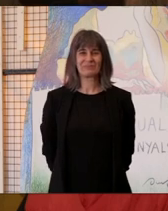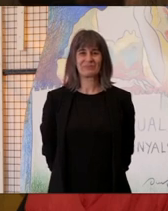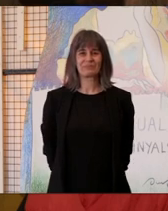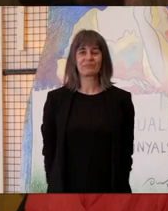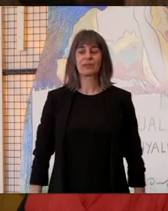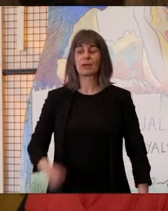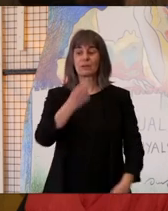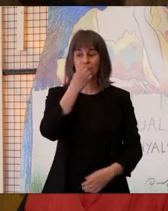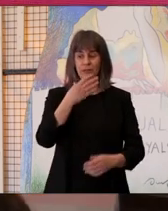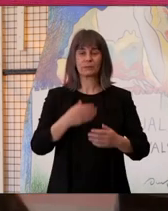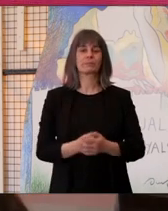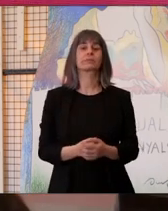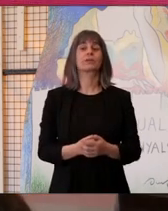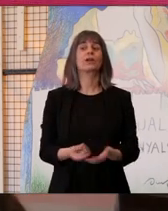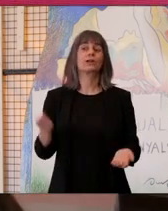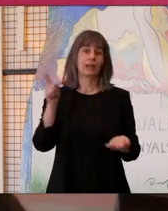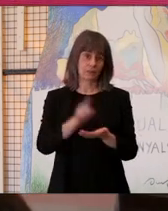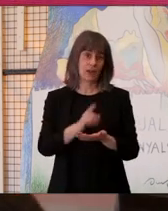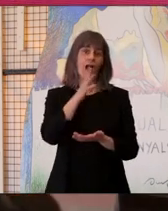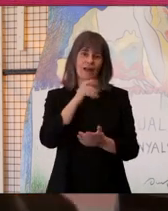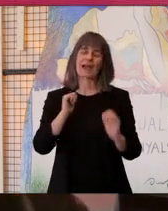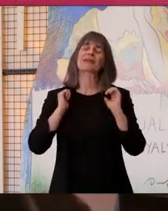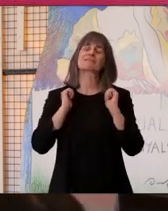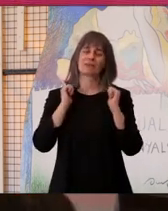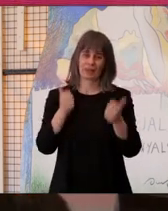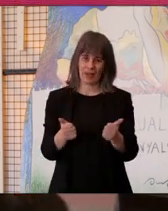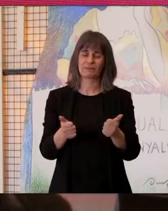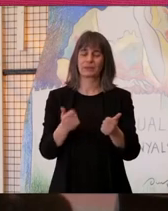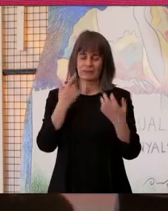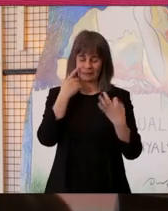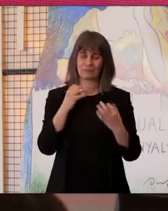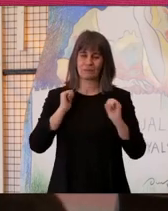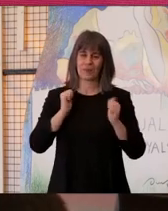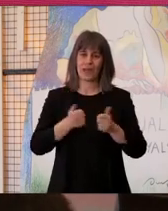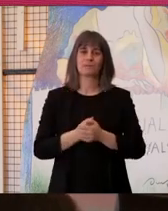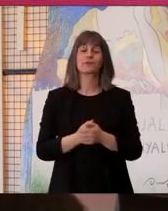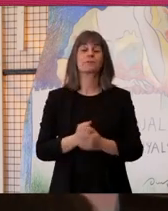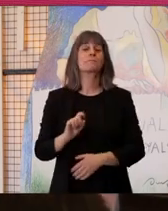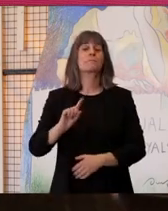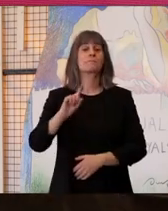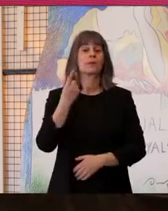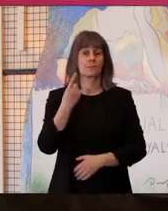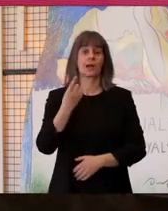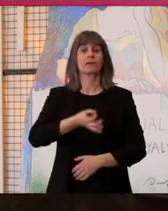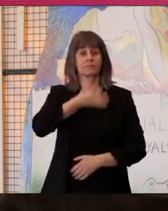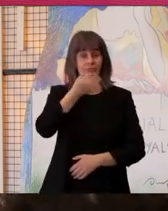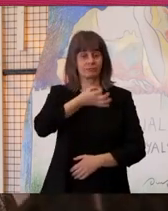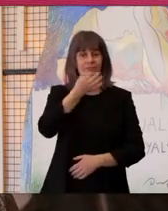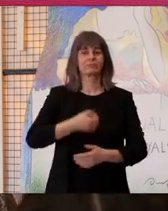bueno otra vez ahora sí que comenzamos con la primera intervención